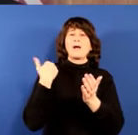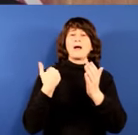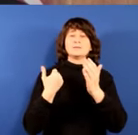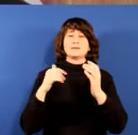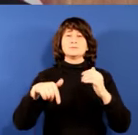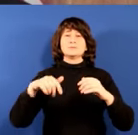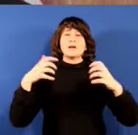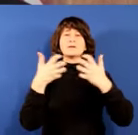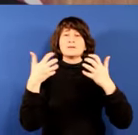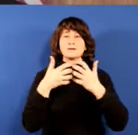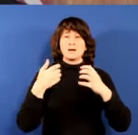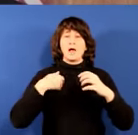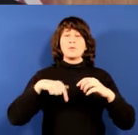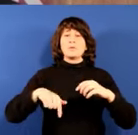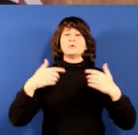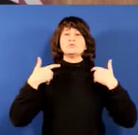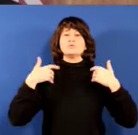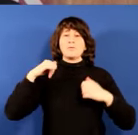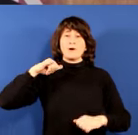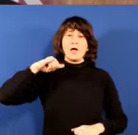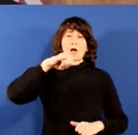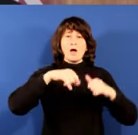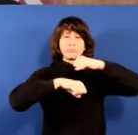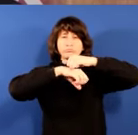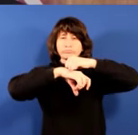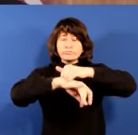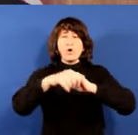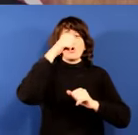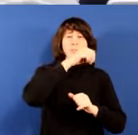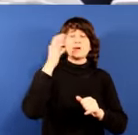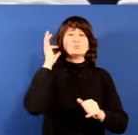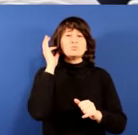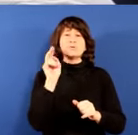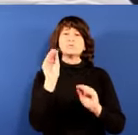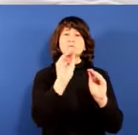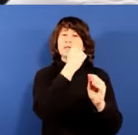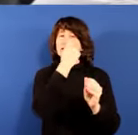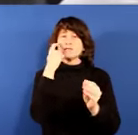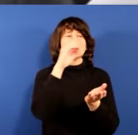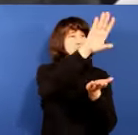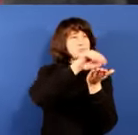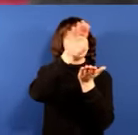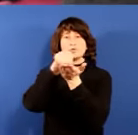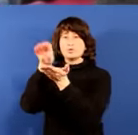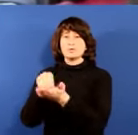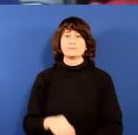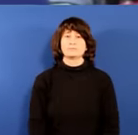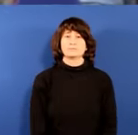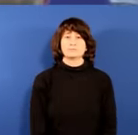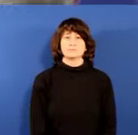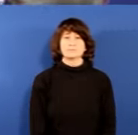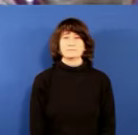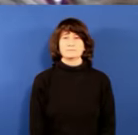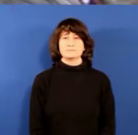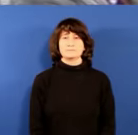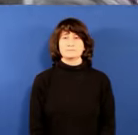social sobre la historia de Vizcaya, un documento que recupera la memoria histórica de los bombardeos sufridos en numerosos municipios del